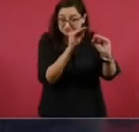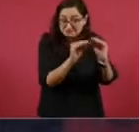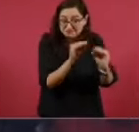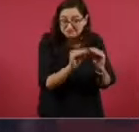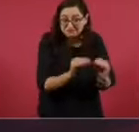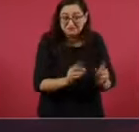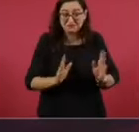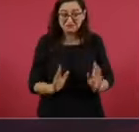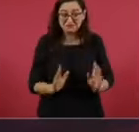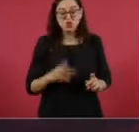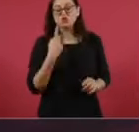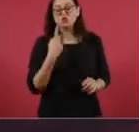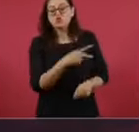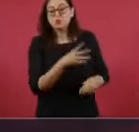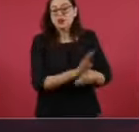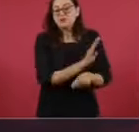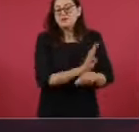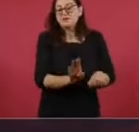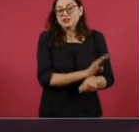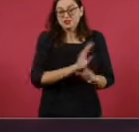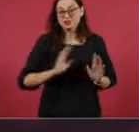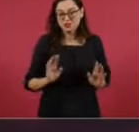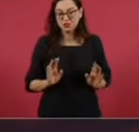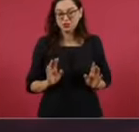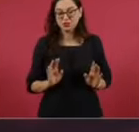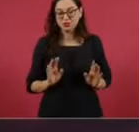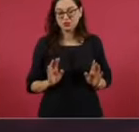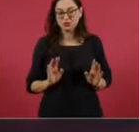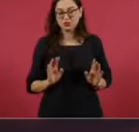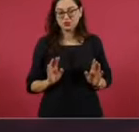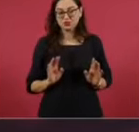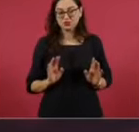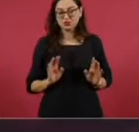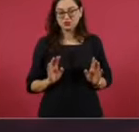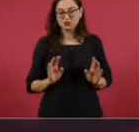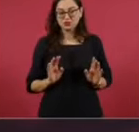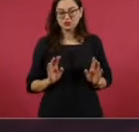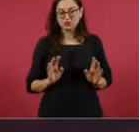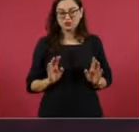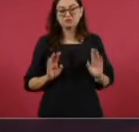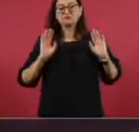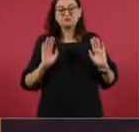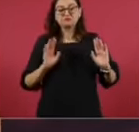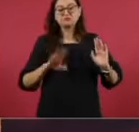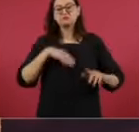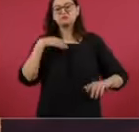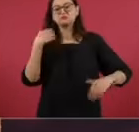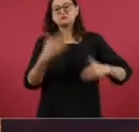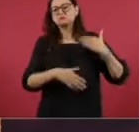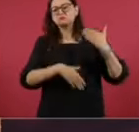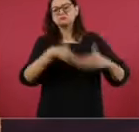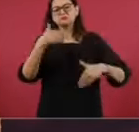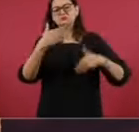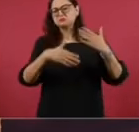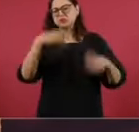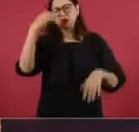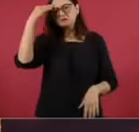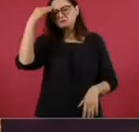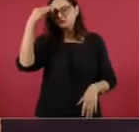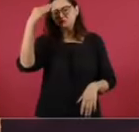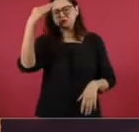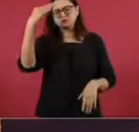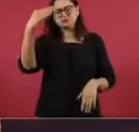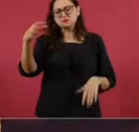que les convenían y como se olvidaron en cambiarlas y siguen esas mismas